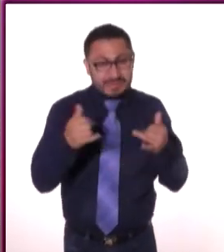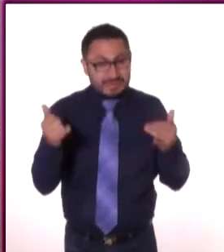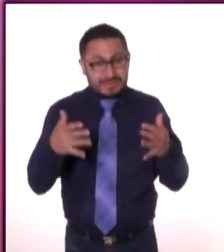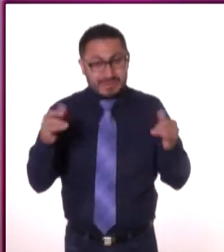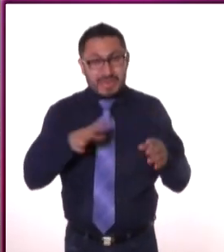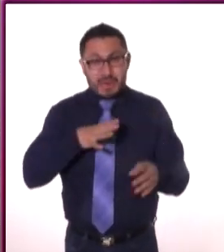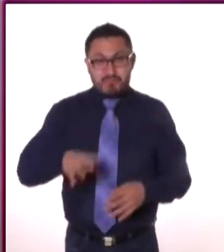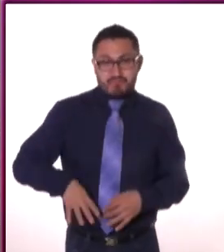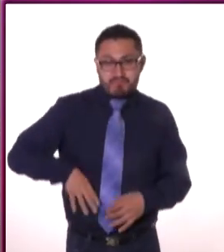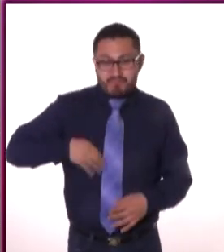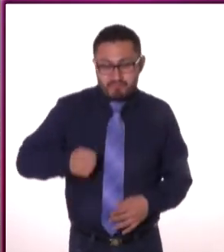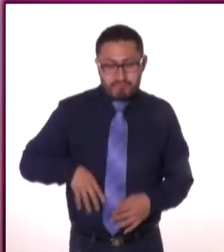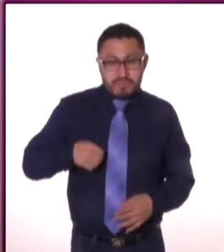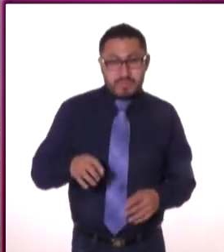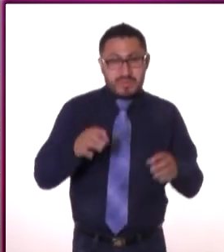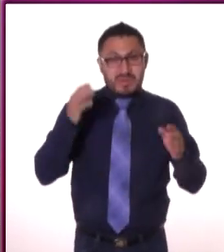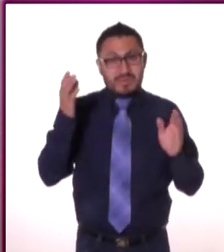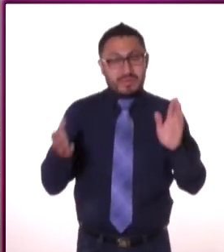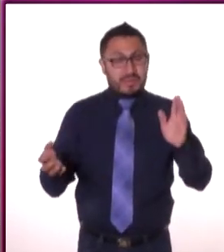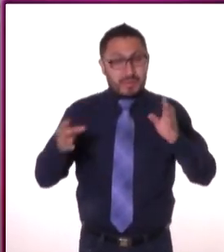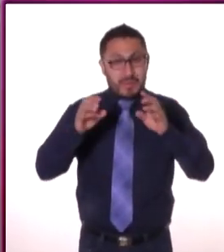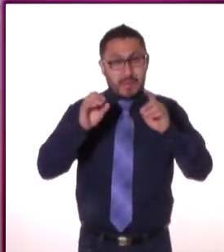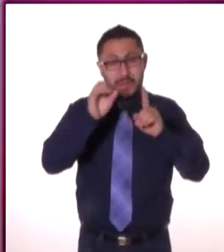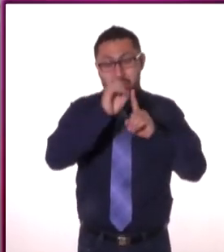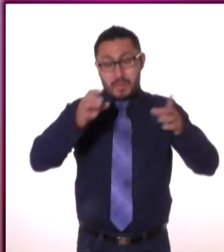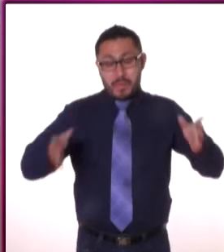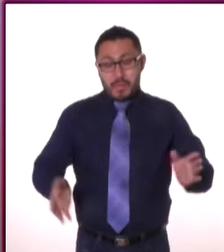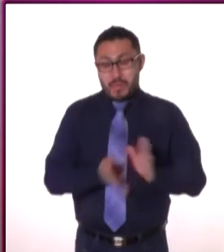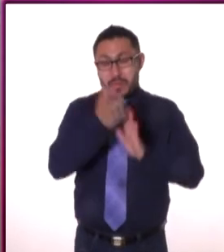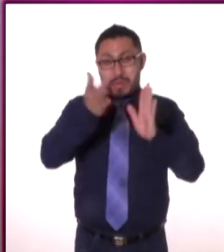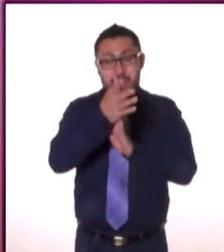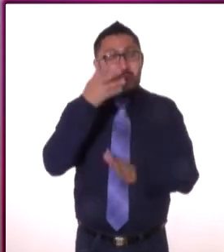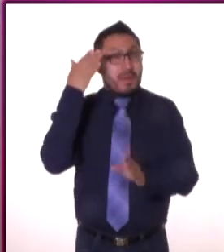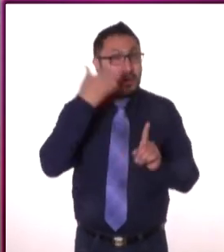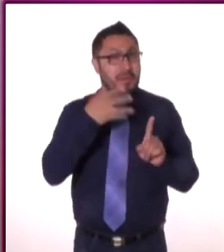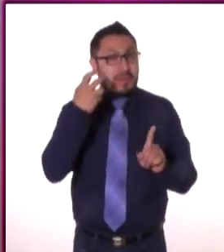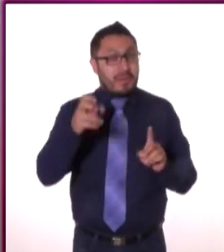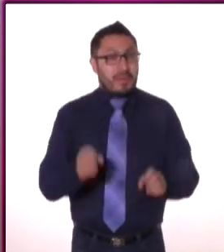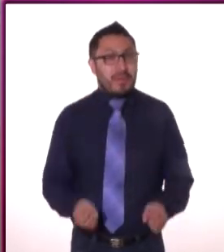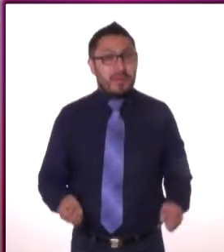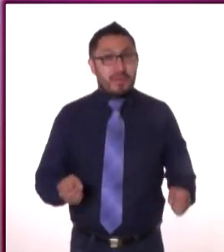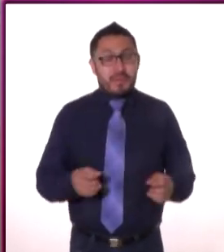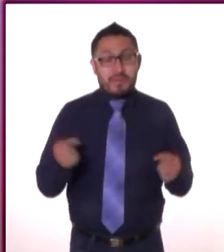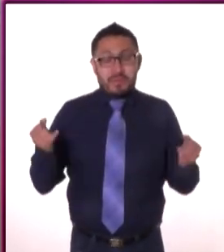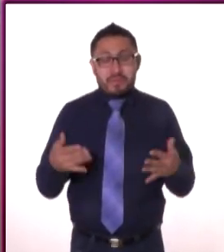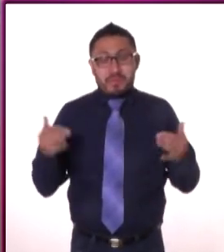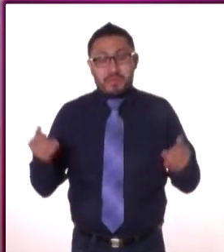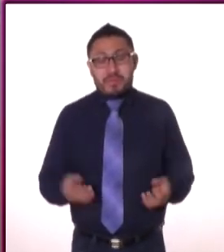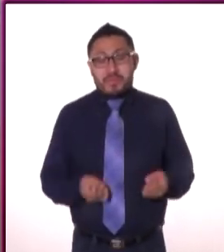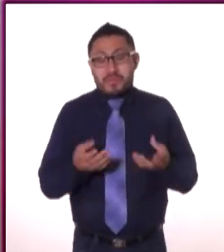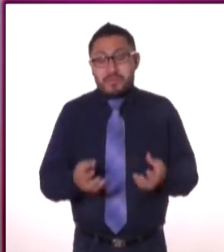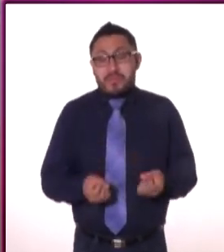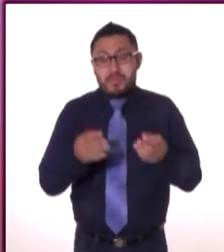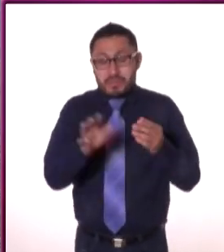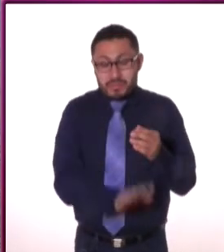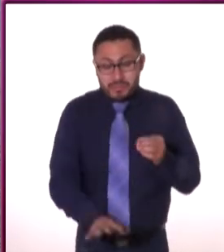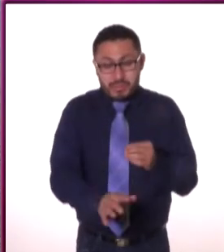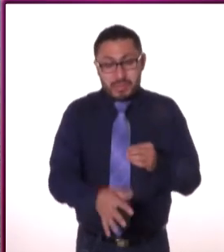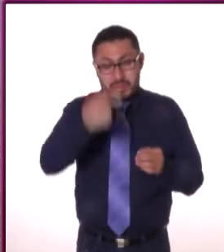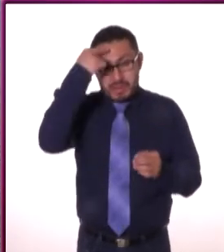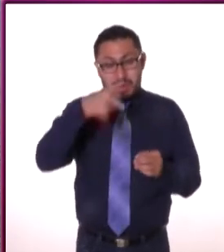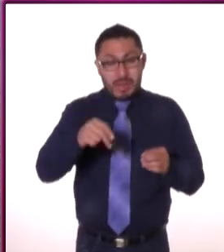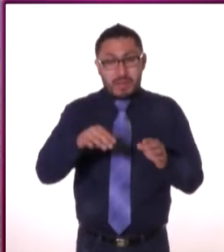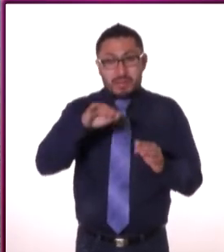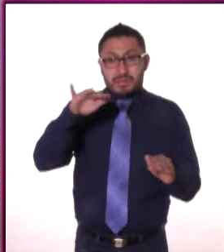esos pesos generan un esfuerzo a la estructura. Y lo que tratamos de buscar es que esos pesos se transmitan hasta la cimentación